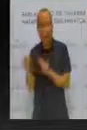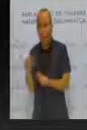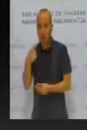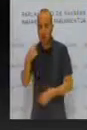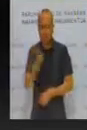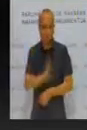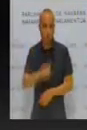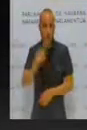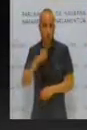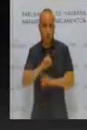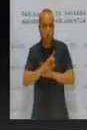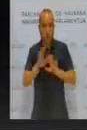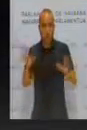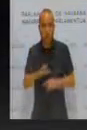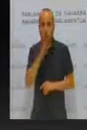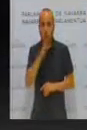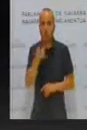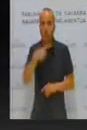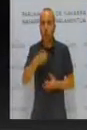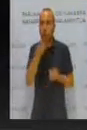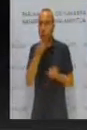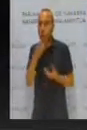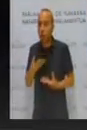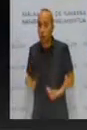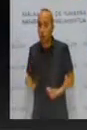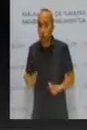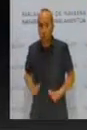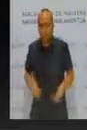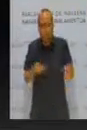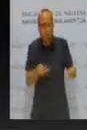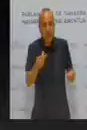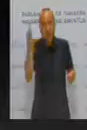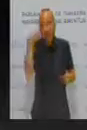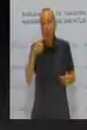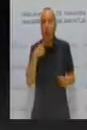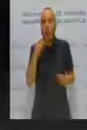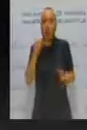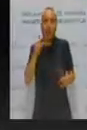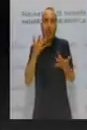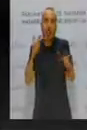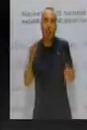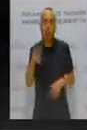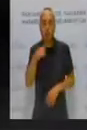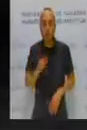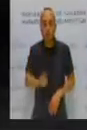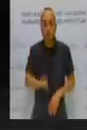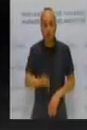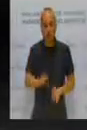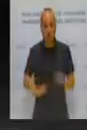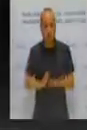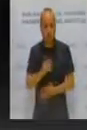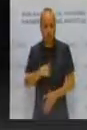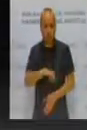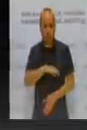Y por eso hemos traído los datos, las cifras. Sabemos que son frías, pero son objetivas. Señor Catalán Higuera, se ha acabado el tiempo. Sí, acabo ya,